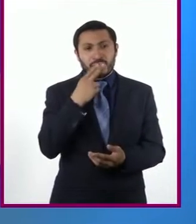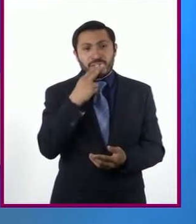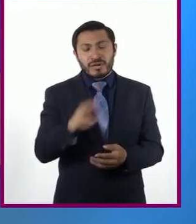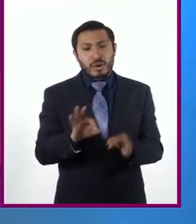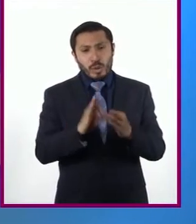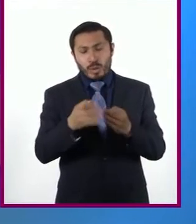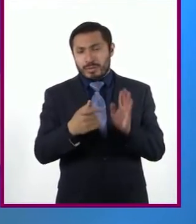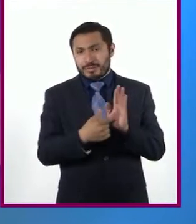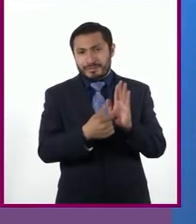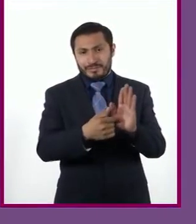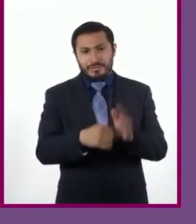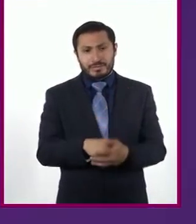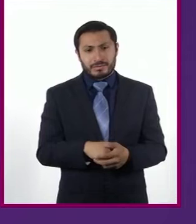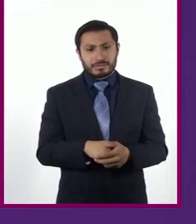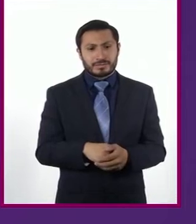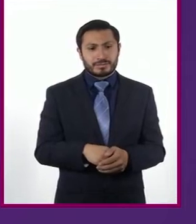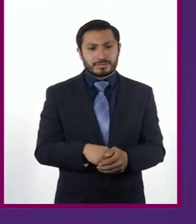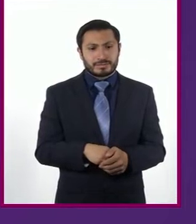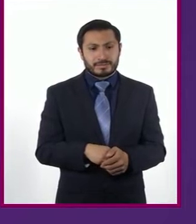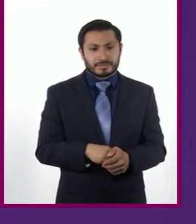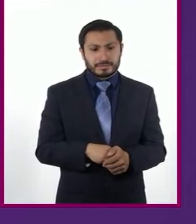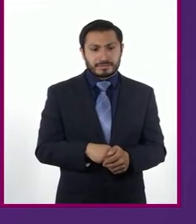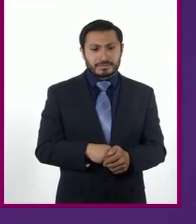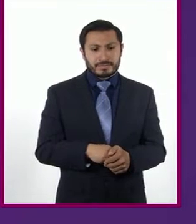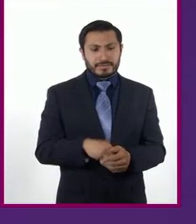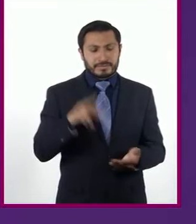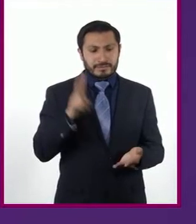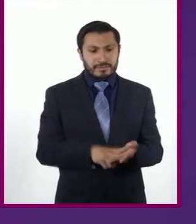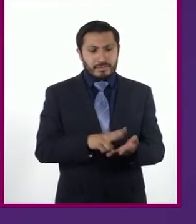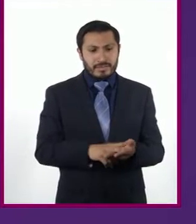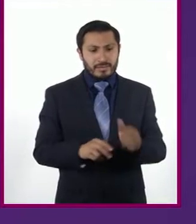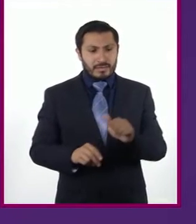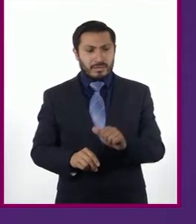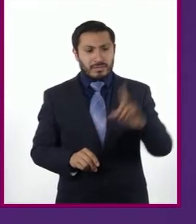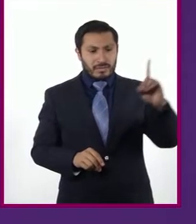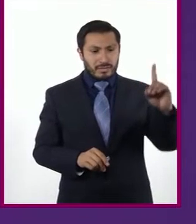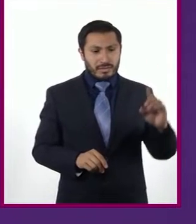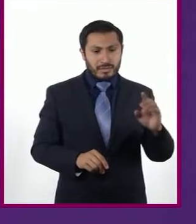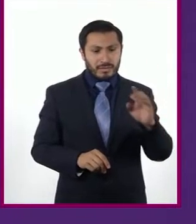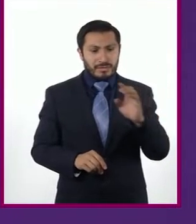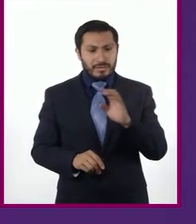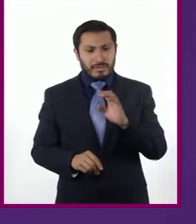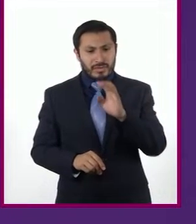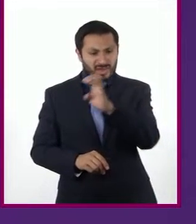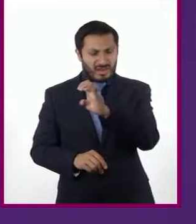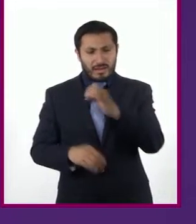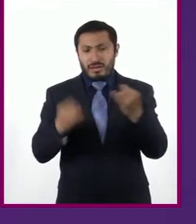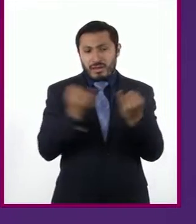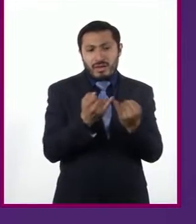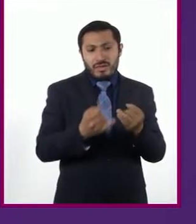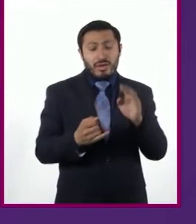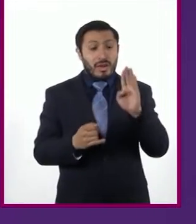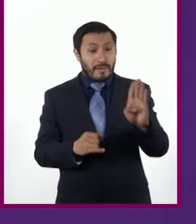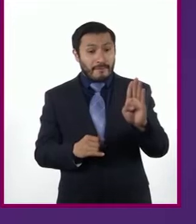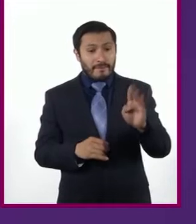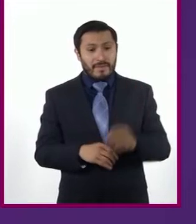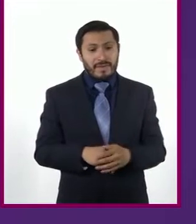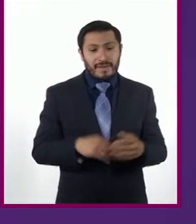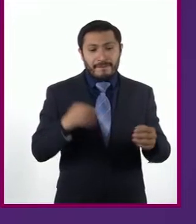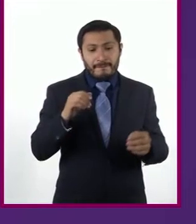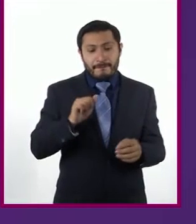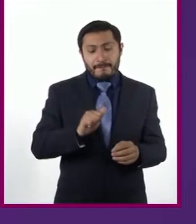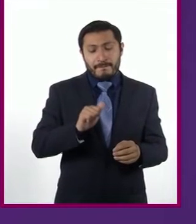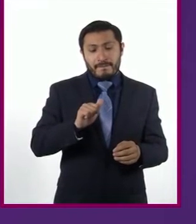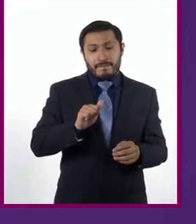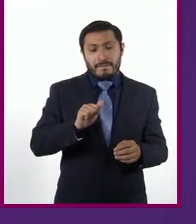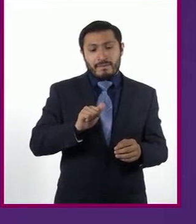de la siguiente manera. El valor del ángulo ADC es igual a beta y el valor de alfa es de